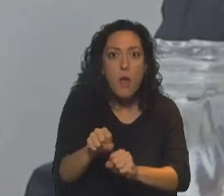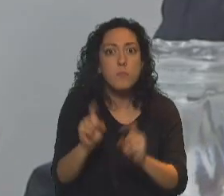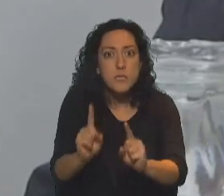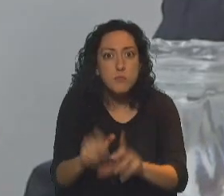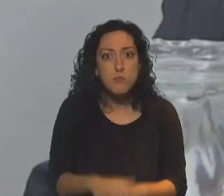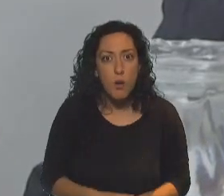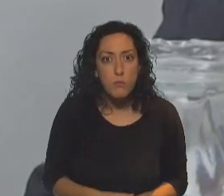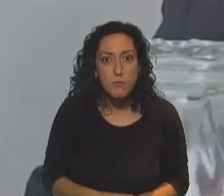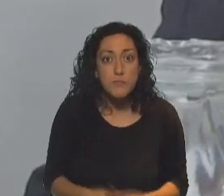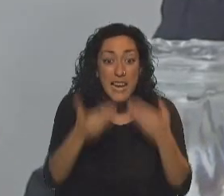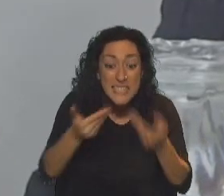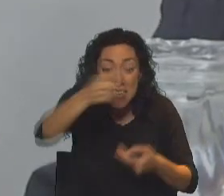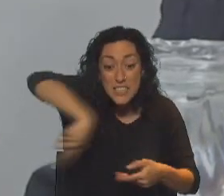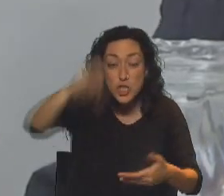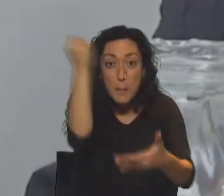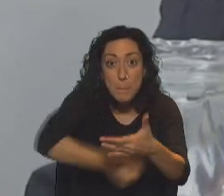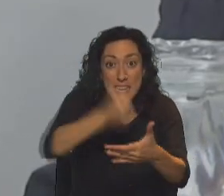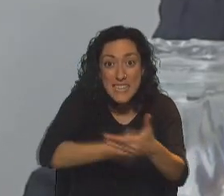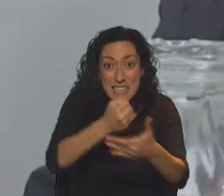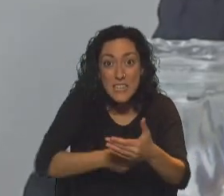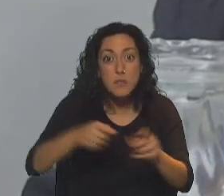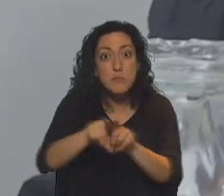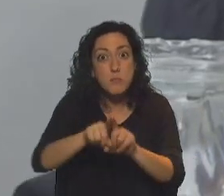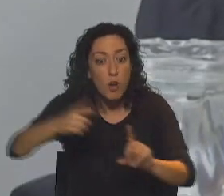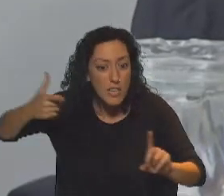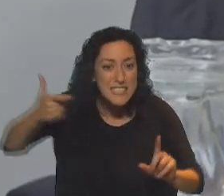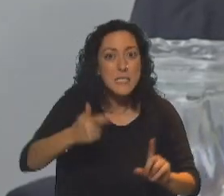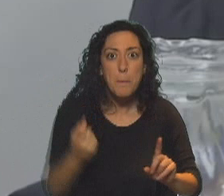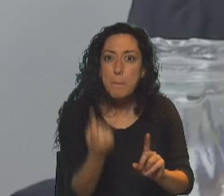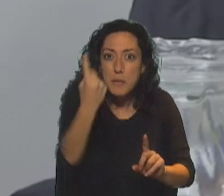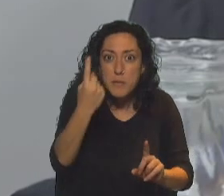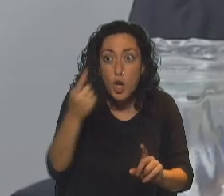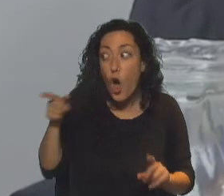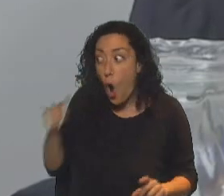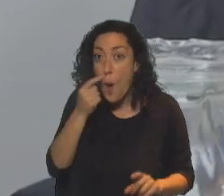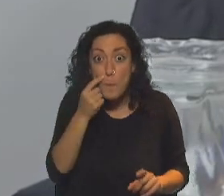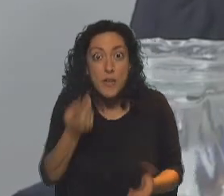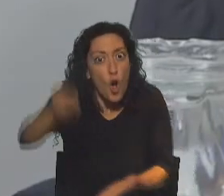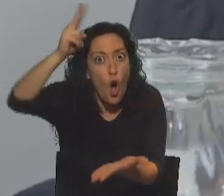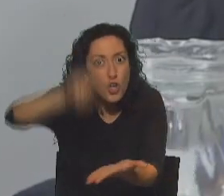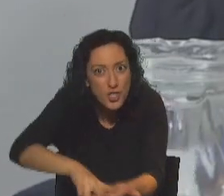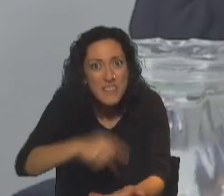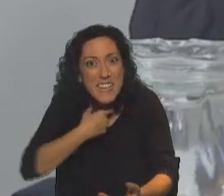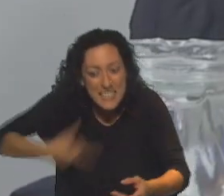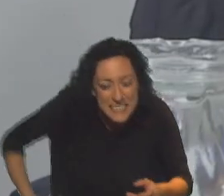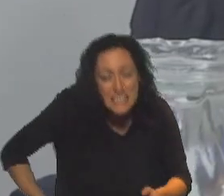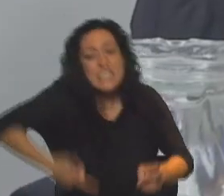impidieron que, fracasado el primer disparo, intentó montar nuevamente el arma